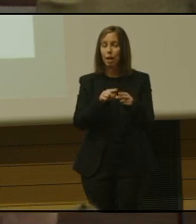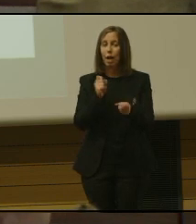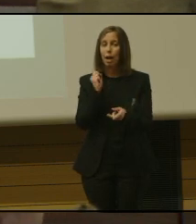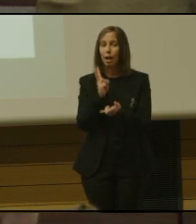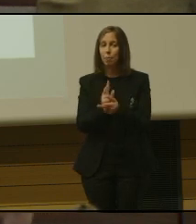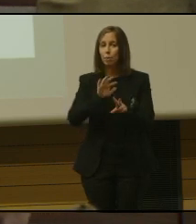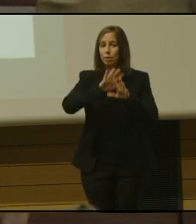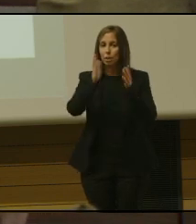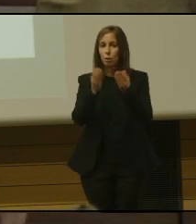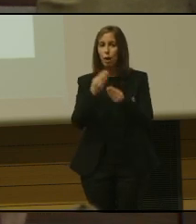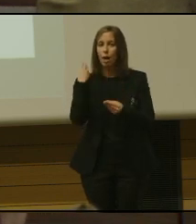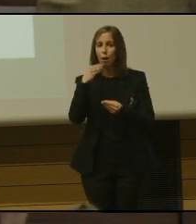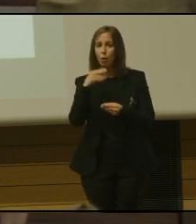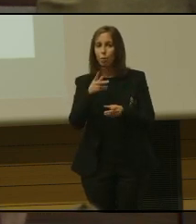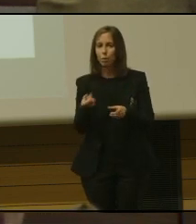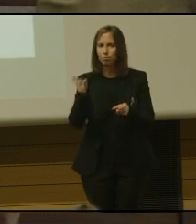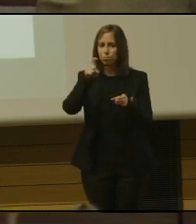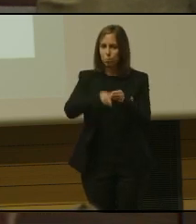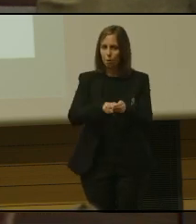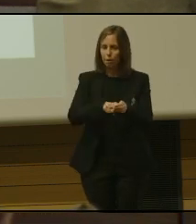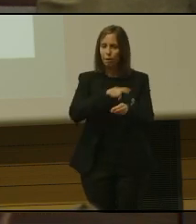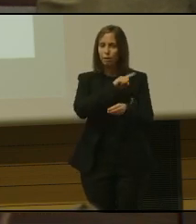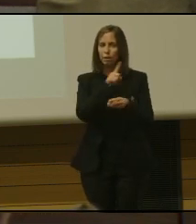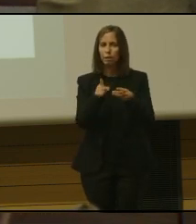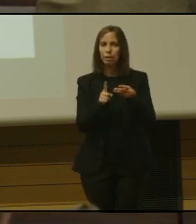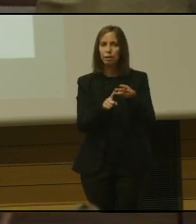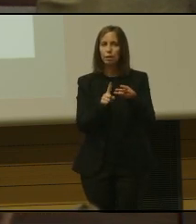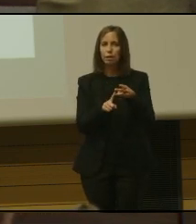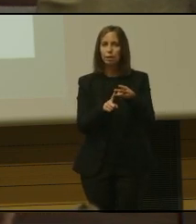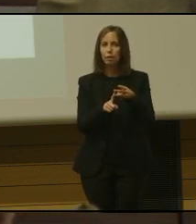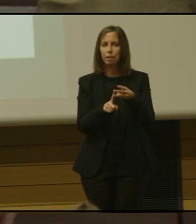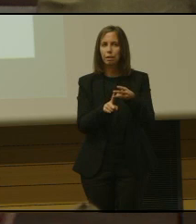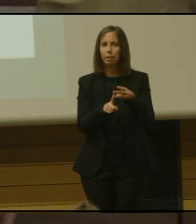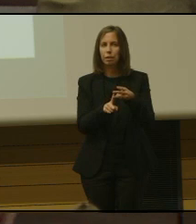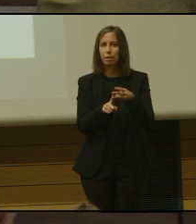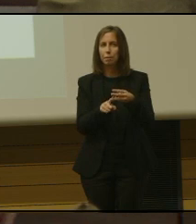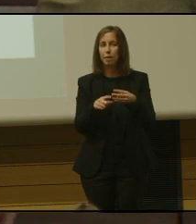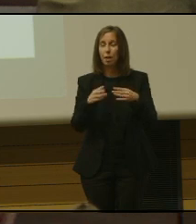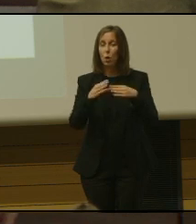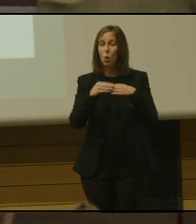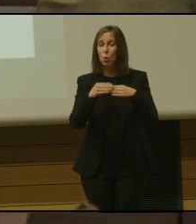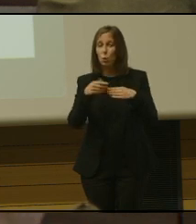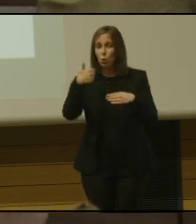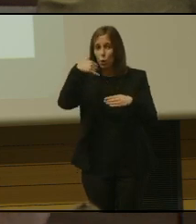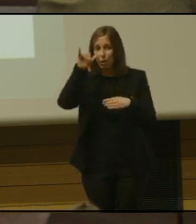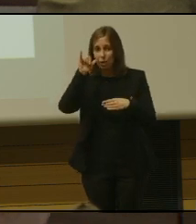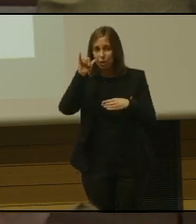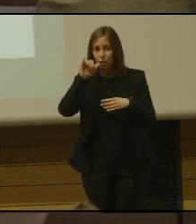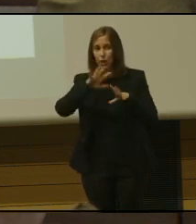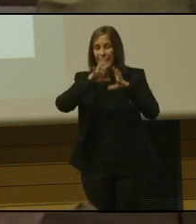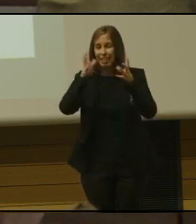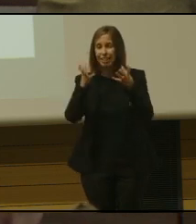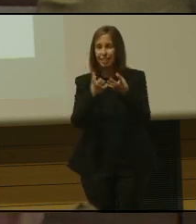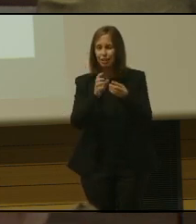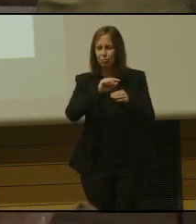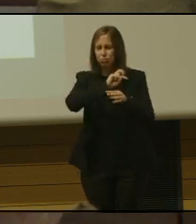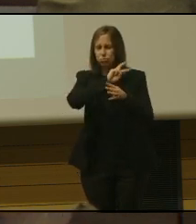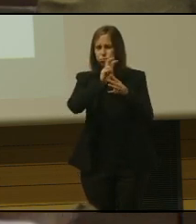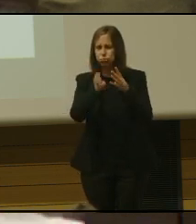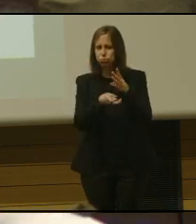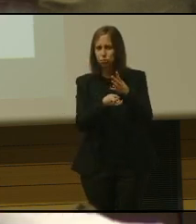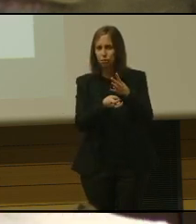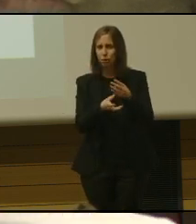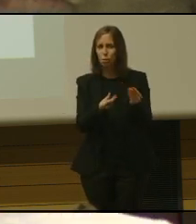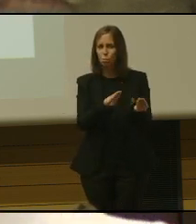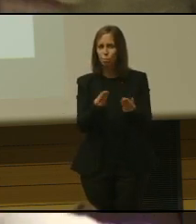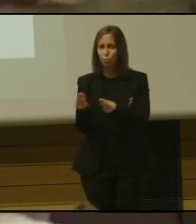en población adolescente, está la utilización o el riesgo o no de Internet, etc. Quiero decir, hay tantos frentes